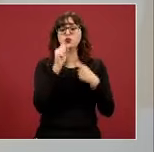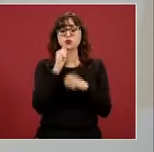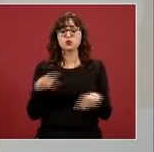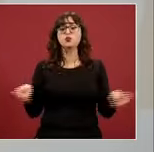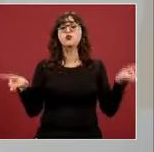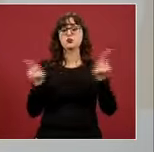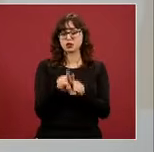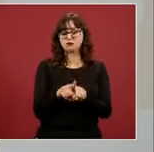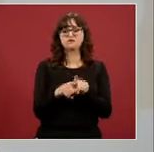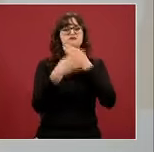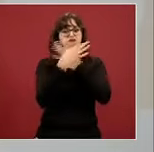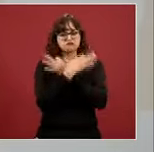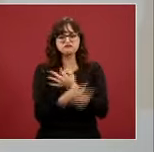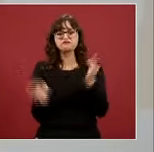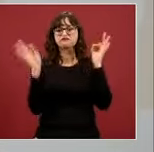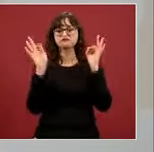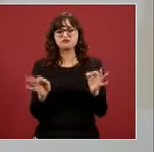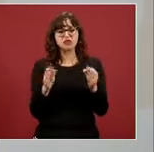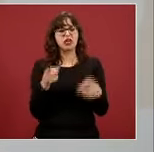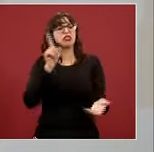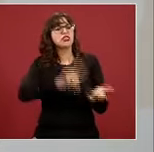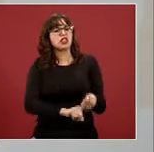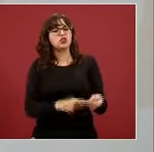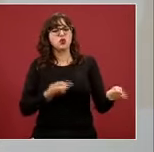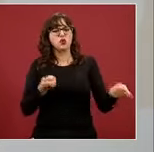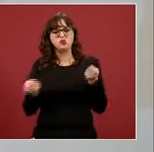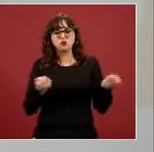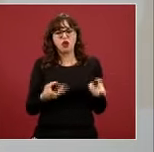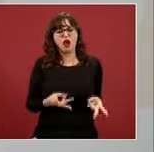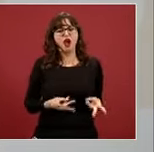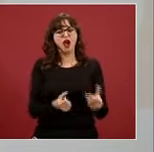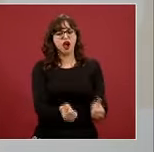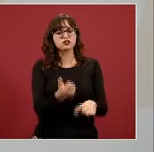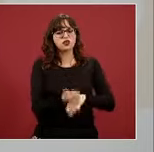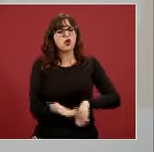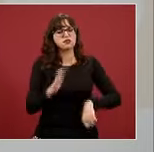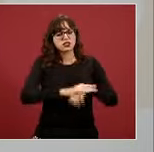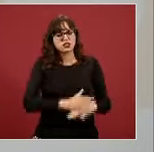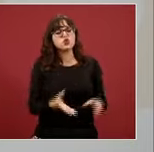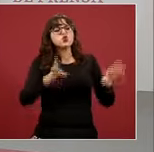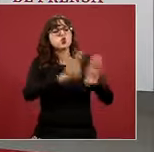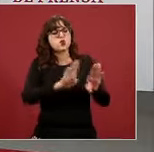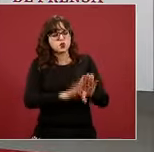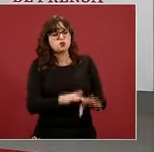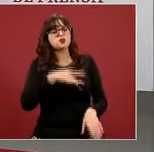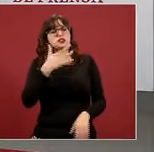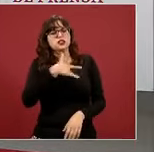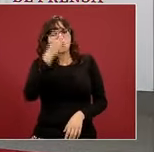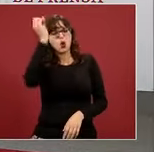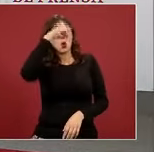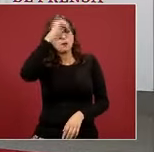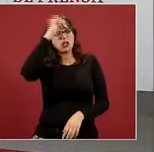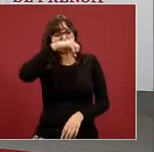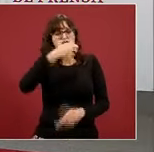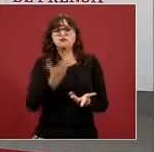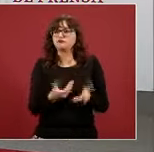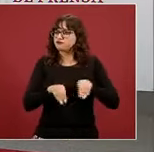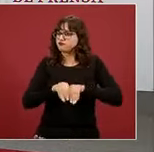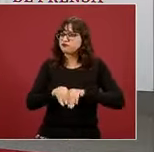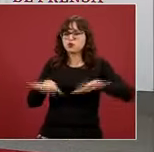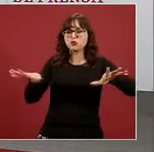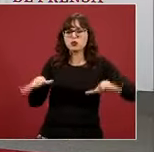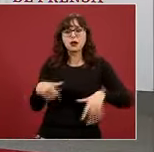también se pronuncie sobre el manejo financiero y administrativo en relación al uso de los recursos aportados por todas